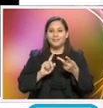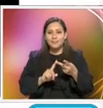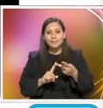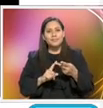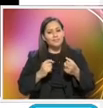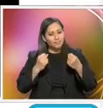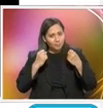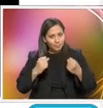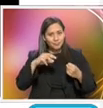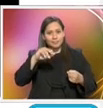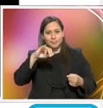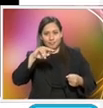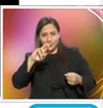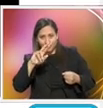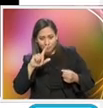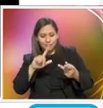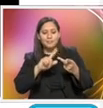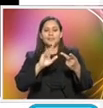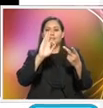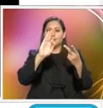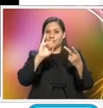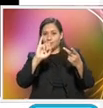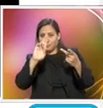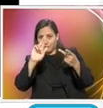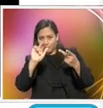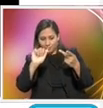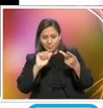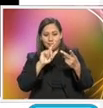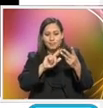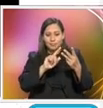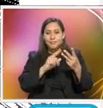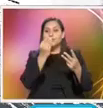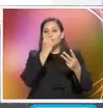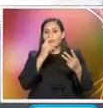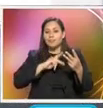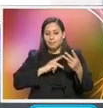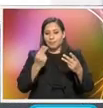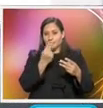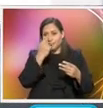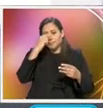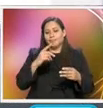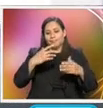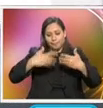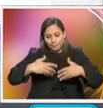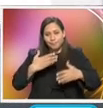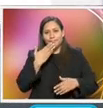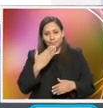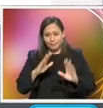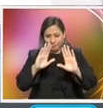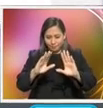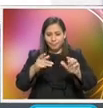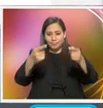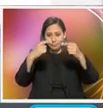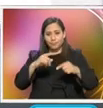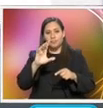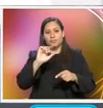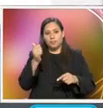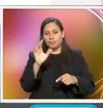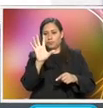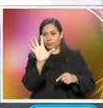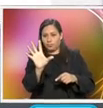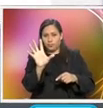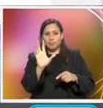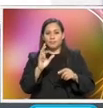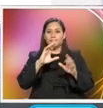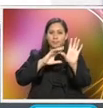los minerales, la fibra necesaria para que requiere nuestro cuerpo para que funcione adecuadamente. Muy bien. Después tenemos el otro grupo, que vendría